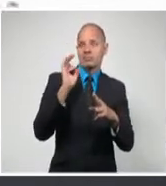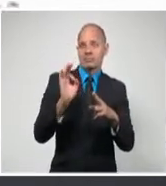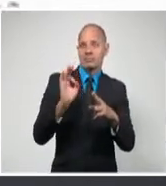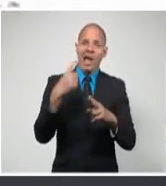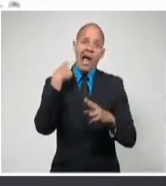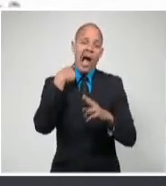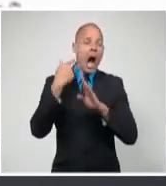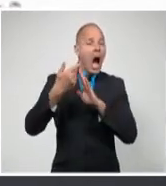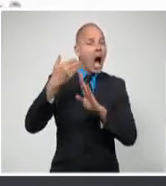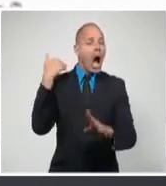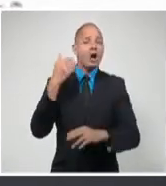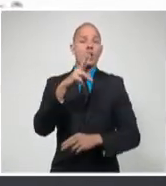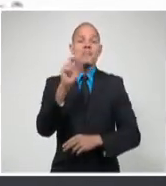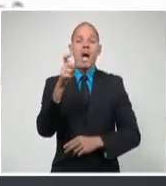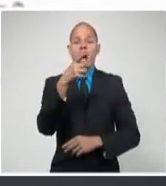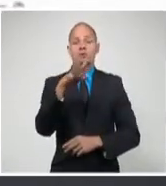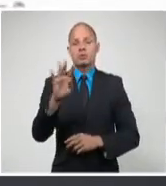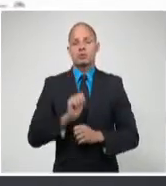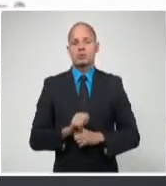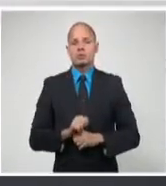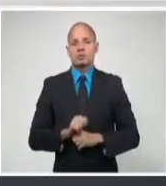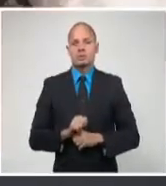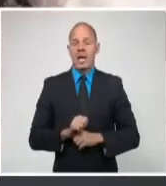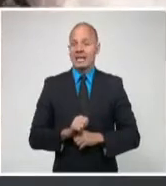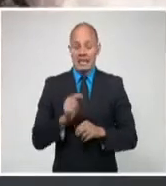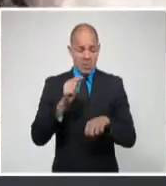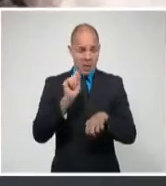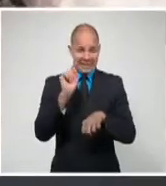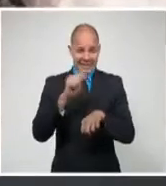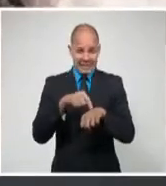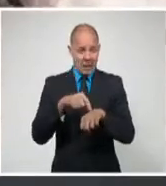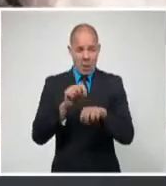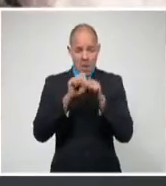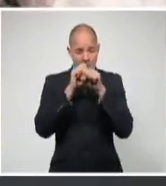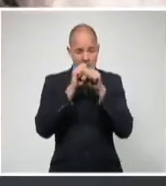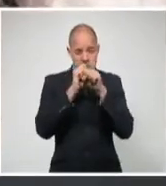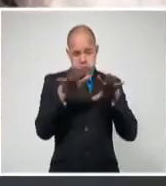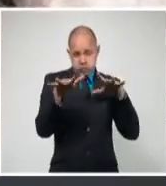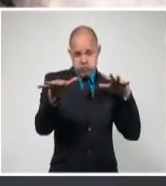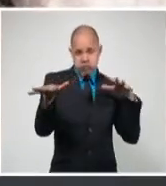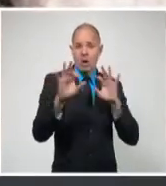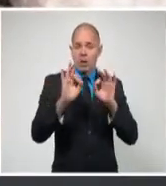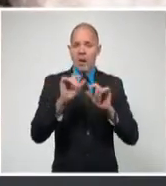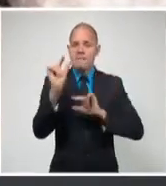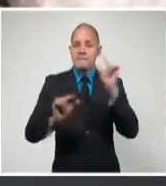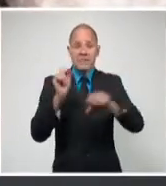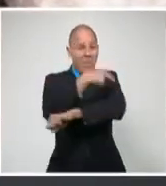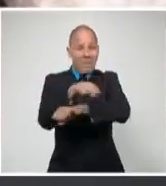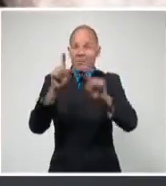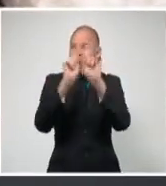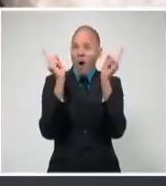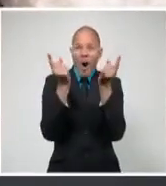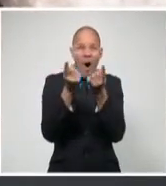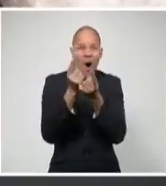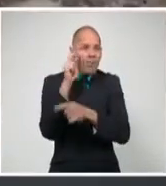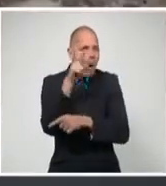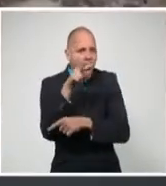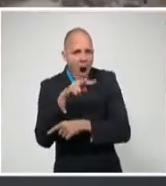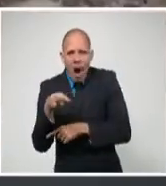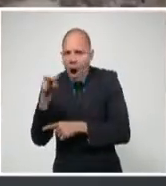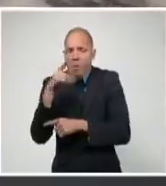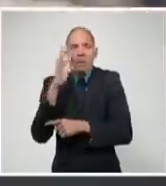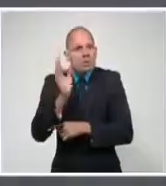la velocidad de un clic, contenidos de apariencia científica llegaron a usuarios de todo el mundo, un fenómeno preocupante para las